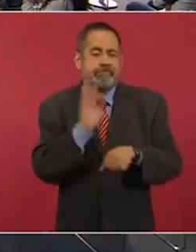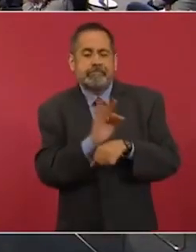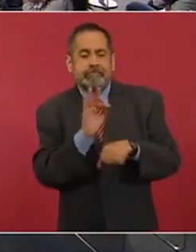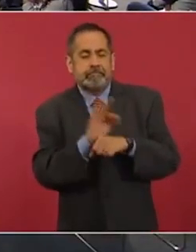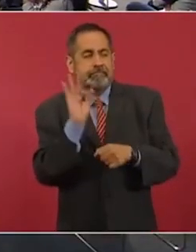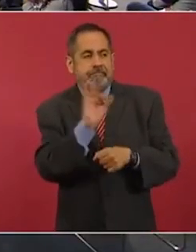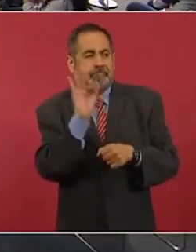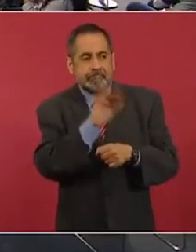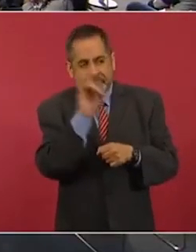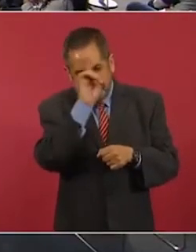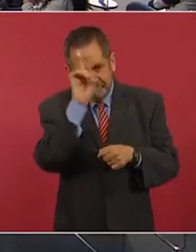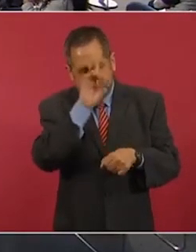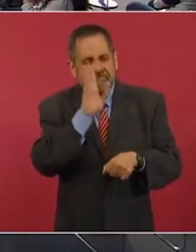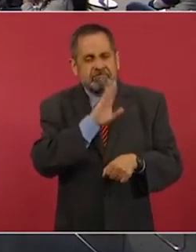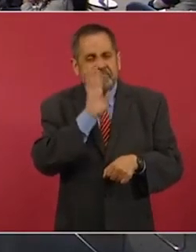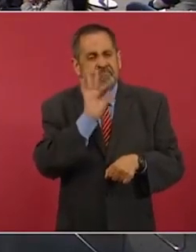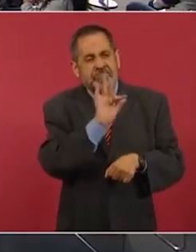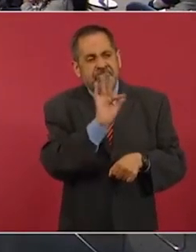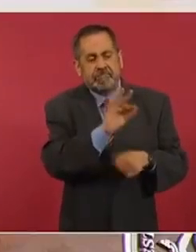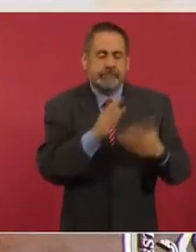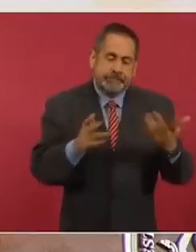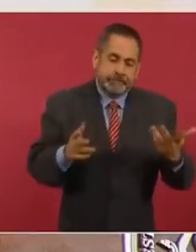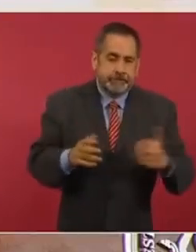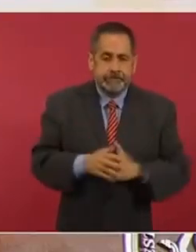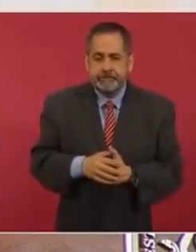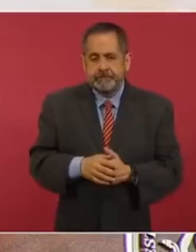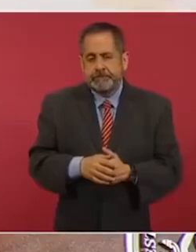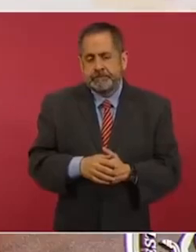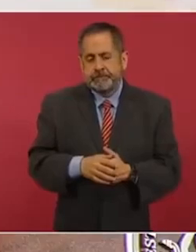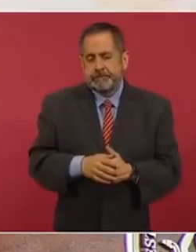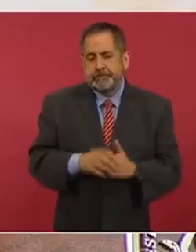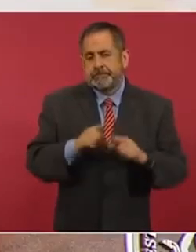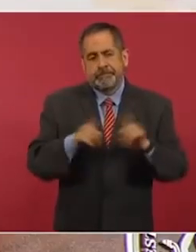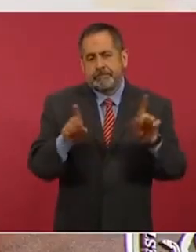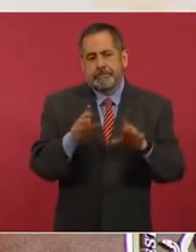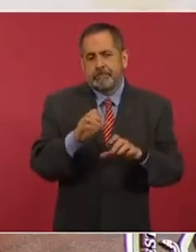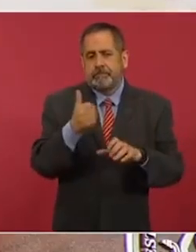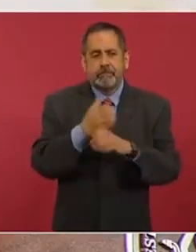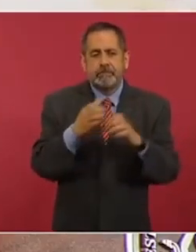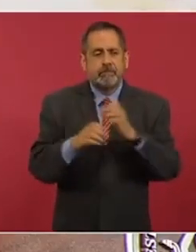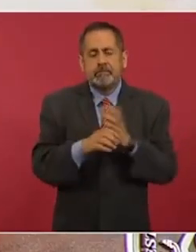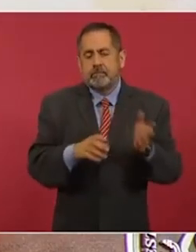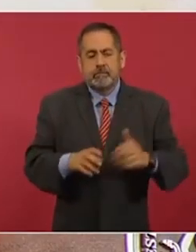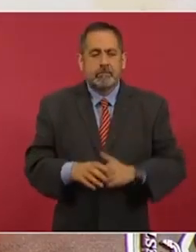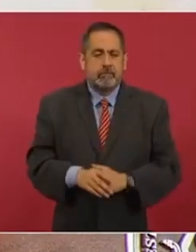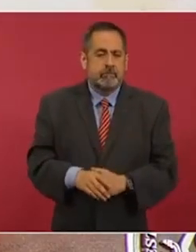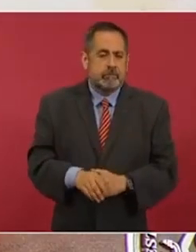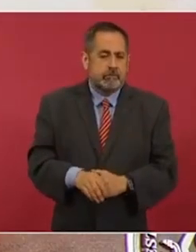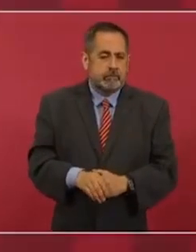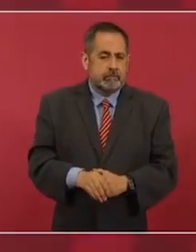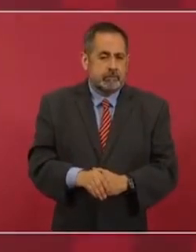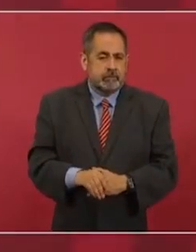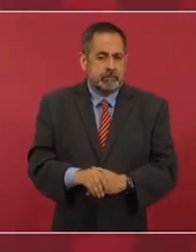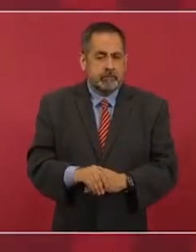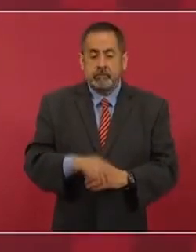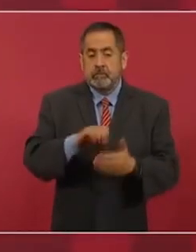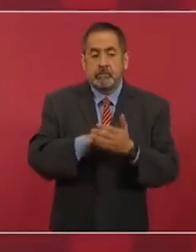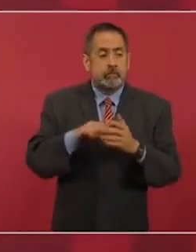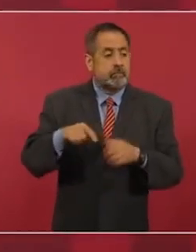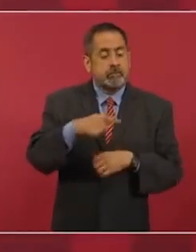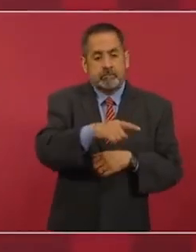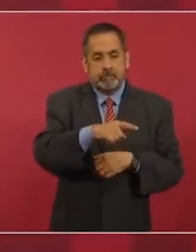aconsejando y otros intereses, ¿no?, que hay ahí en la Riviera